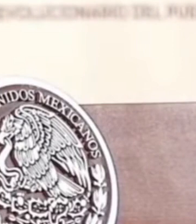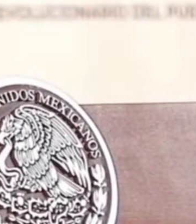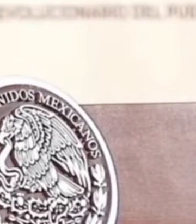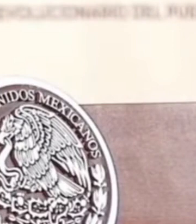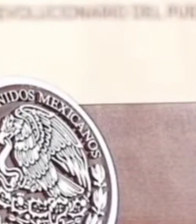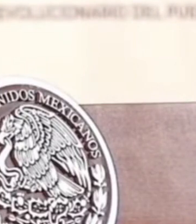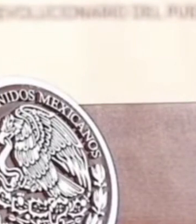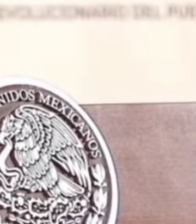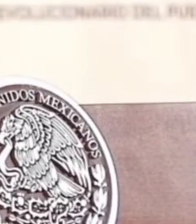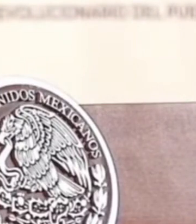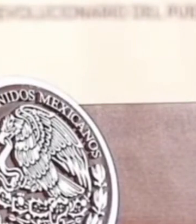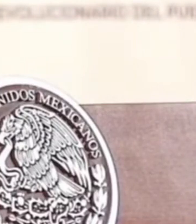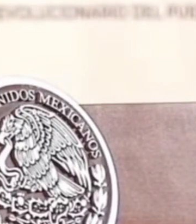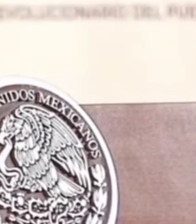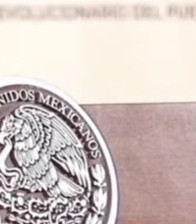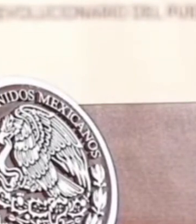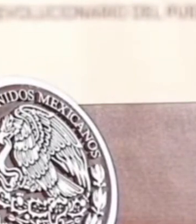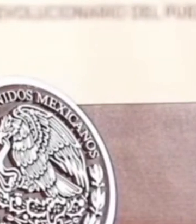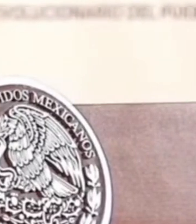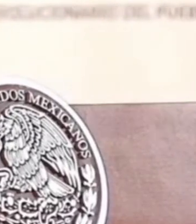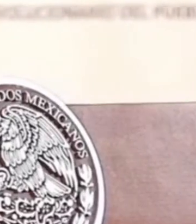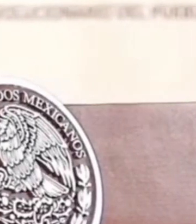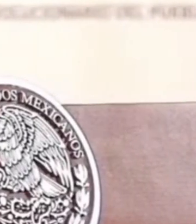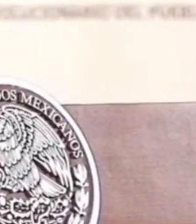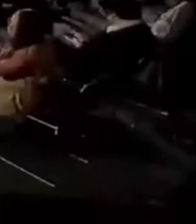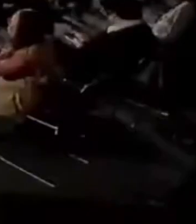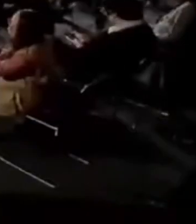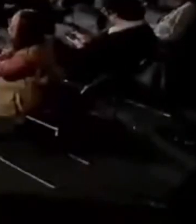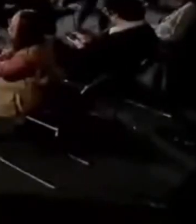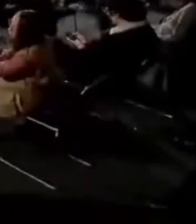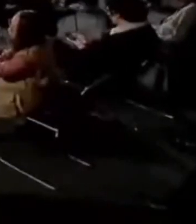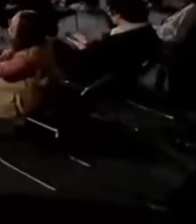Inicia ya el doctor Jorge Alcocer.